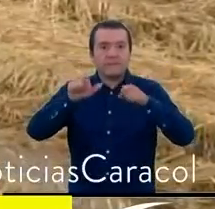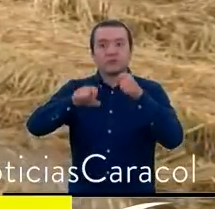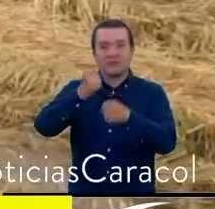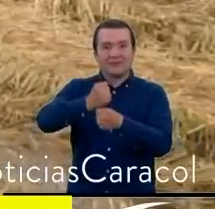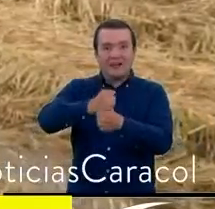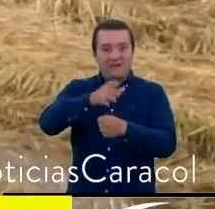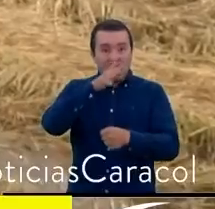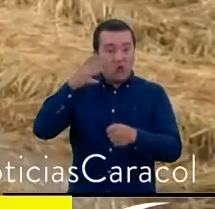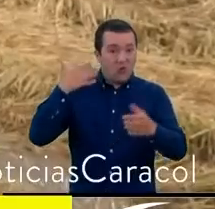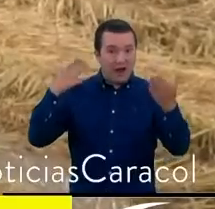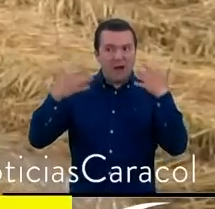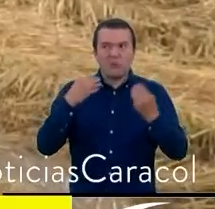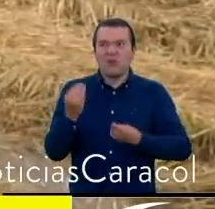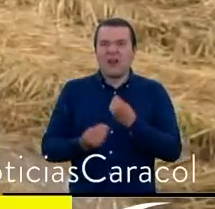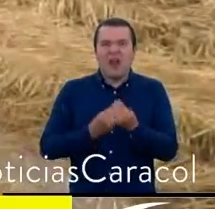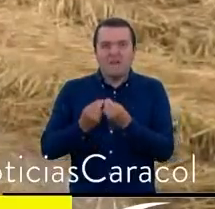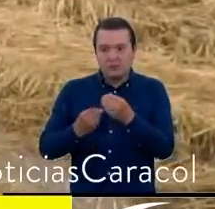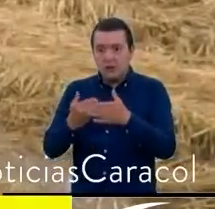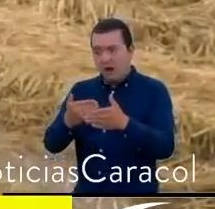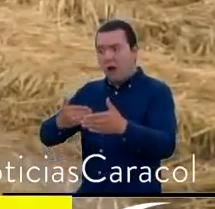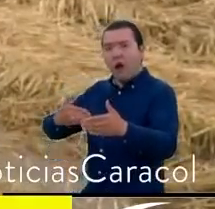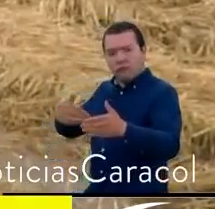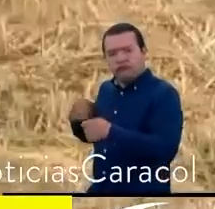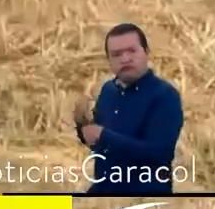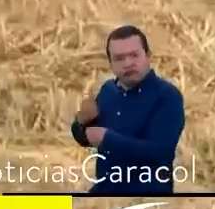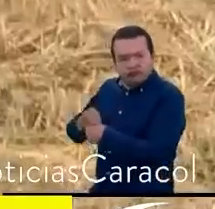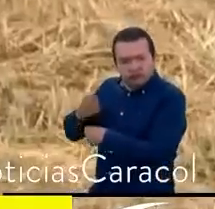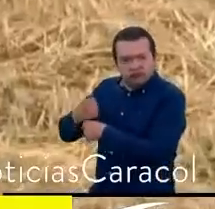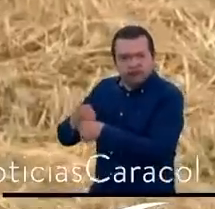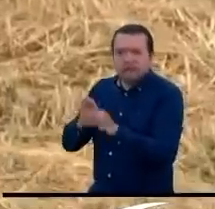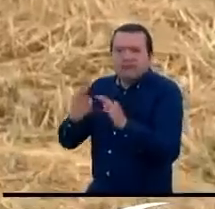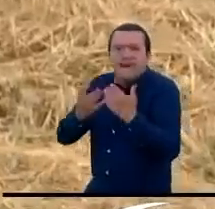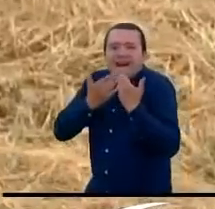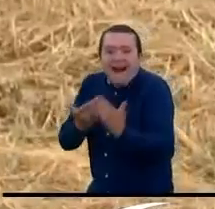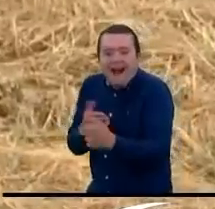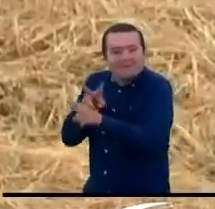campo que durante años han logrado salir adelante gracias a los cultivos de arroz.